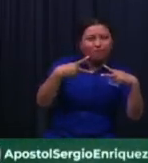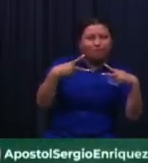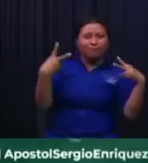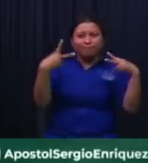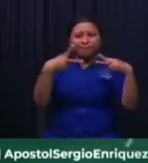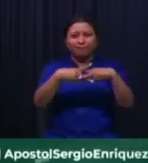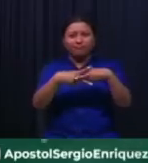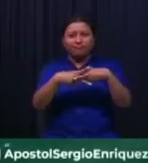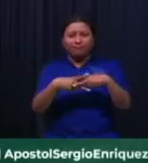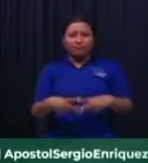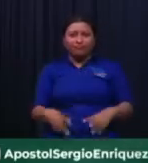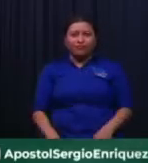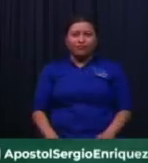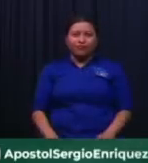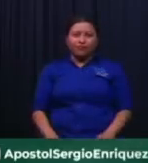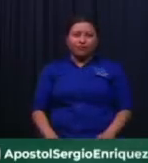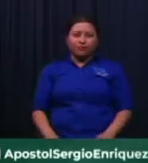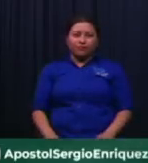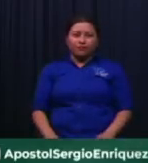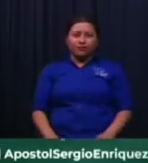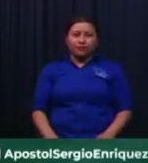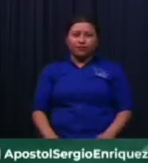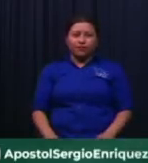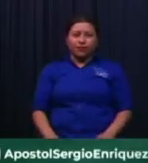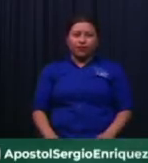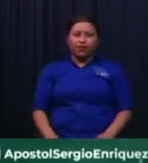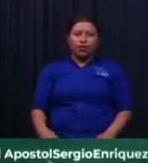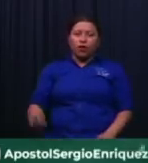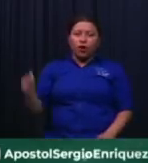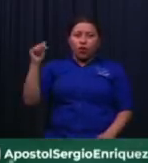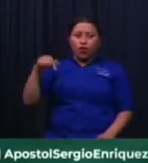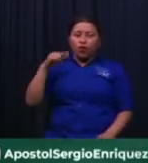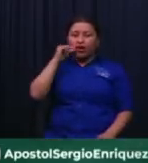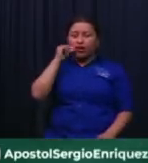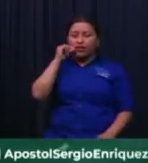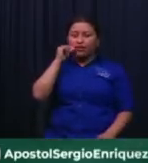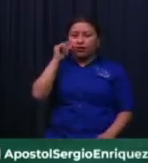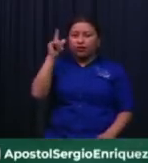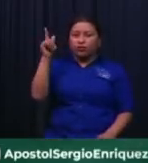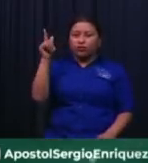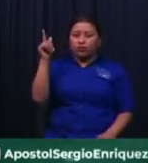sin lugar a dudas, que hoy el Señor nos quiere libertar, hermano.